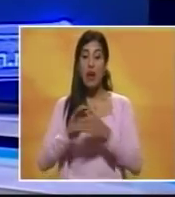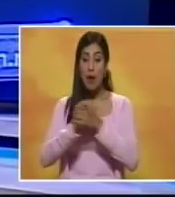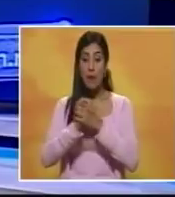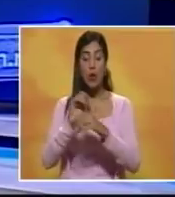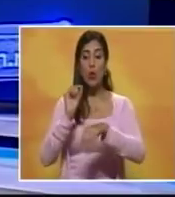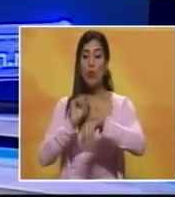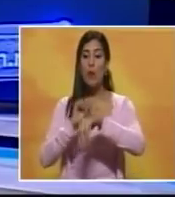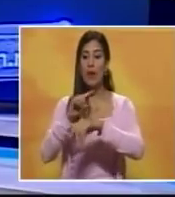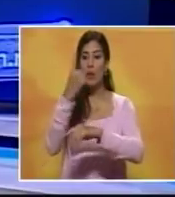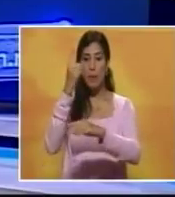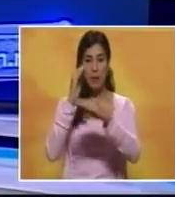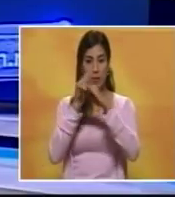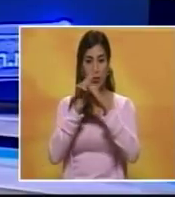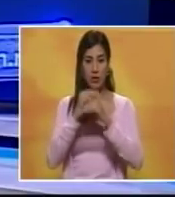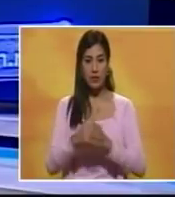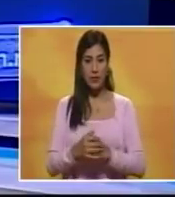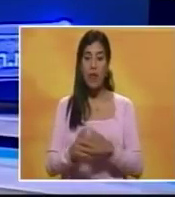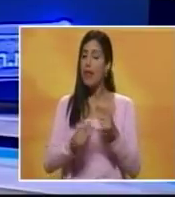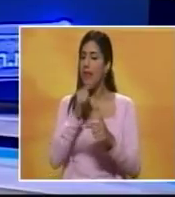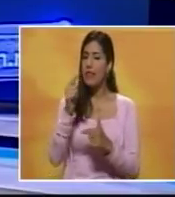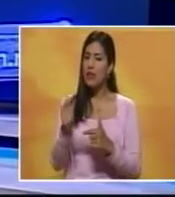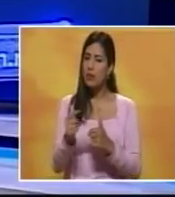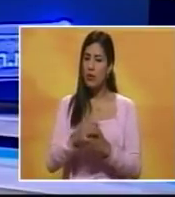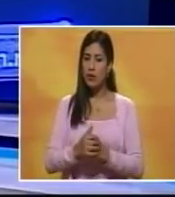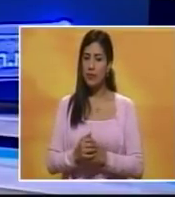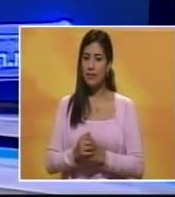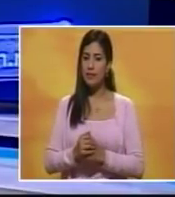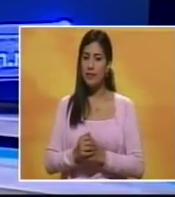Amigos, momento de hacer nuestra primera pausa. A regreso.